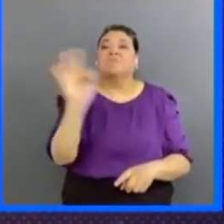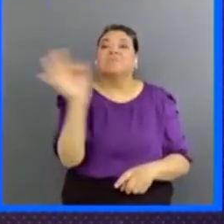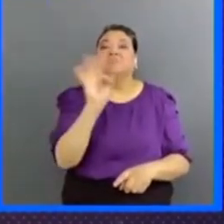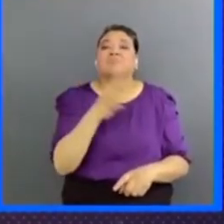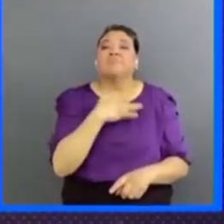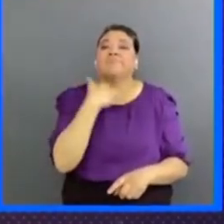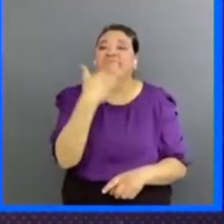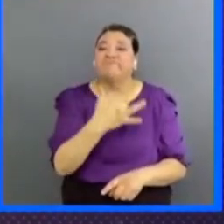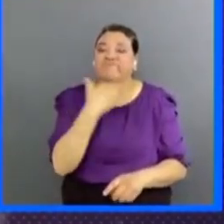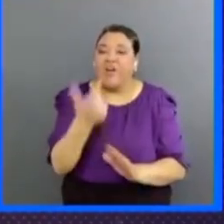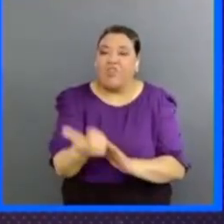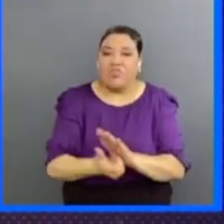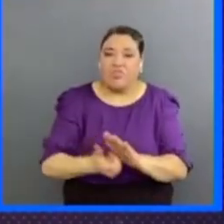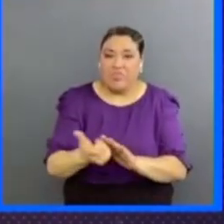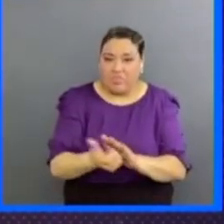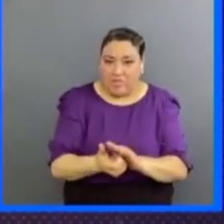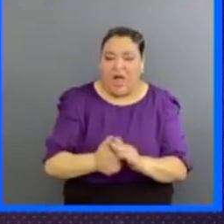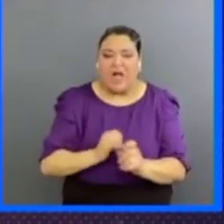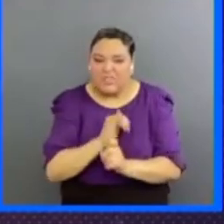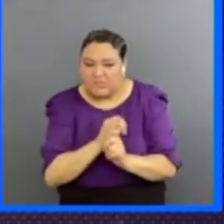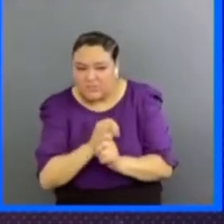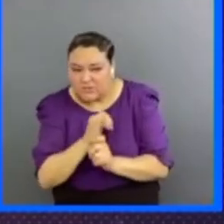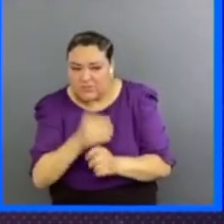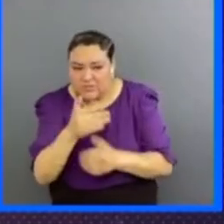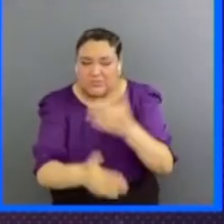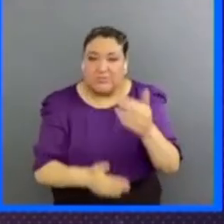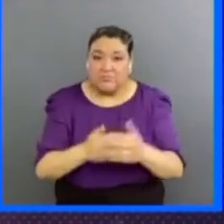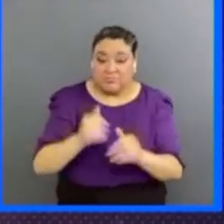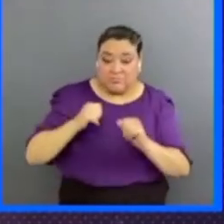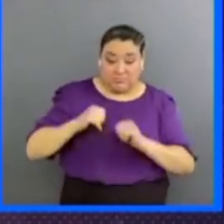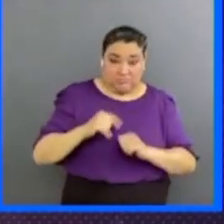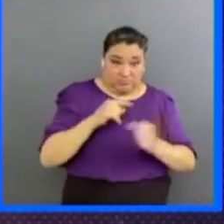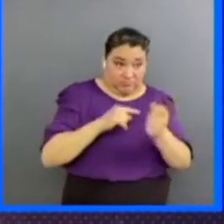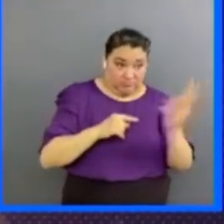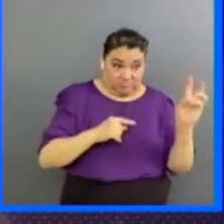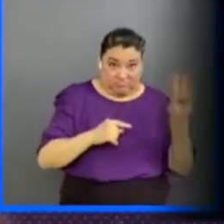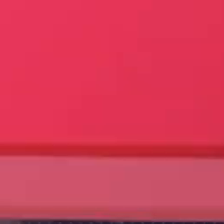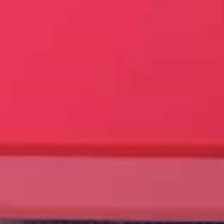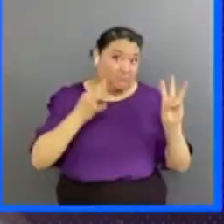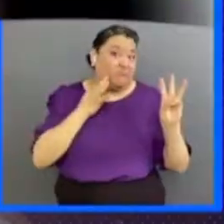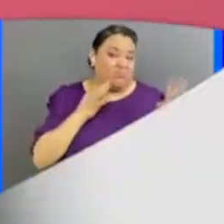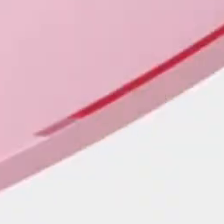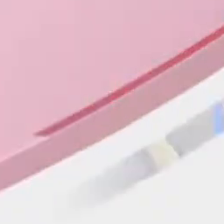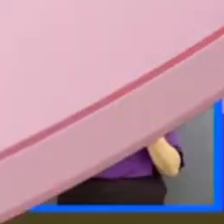extorsión. Además, anunció la salida de los titulares de 3 fiscalías especializadas.